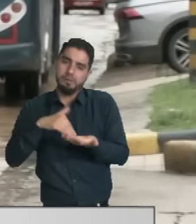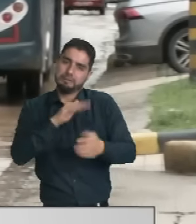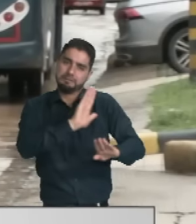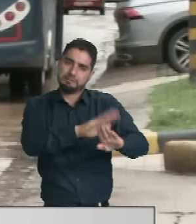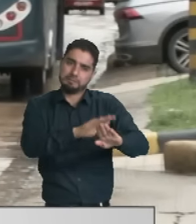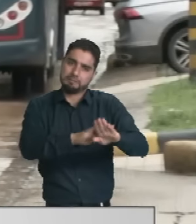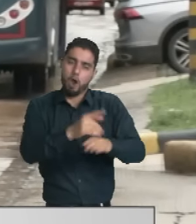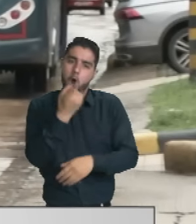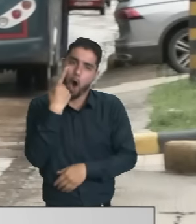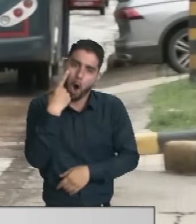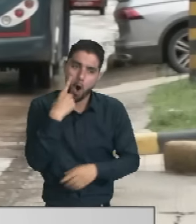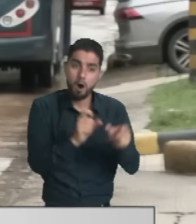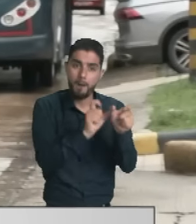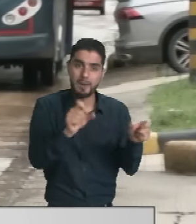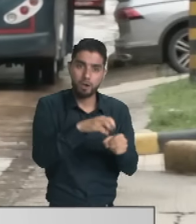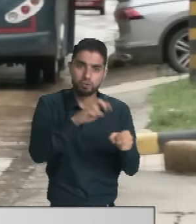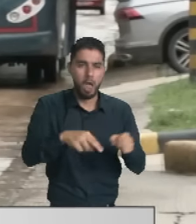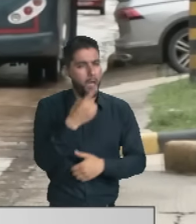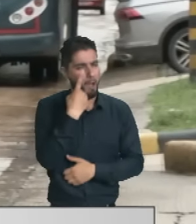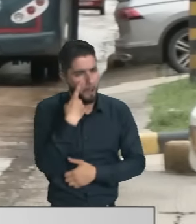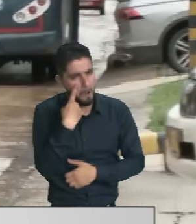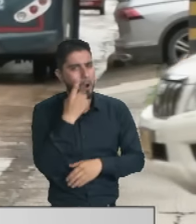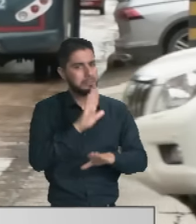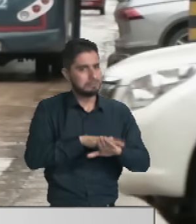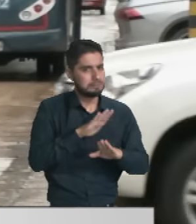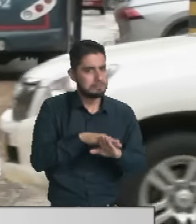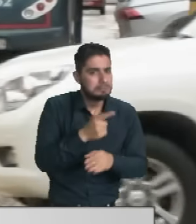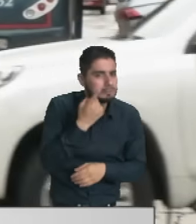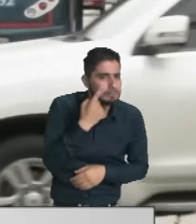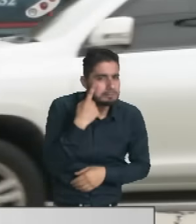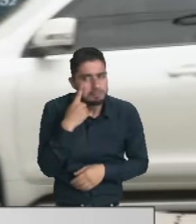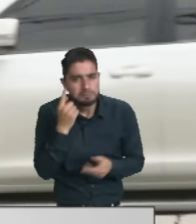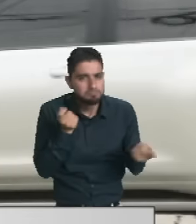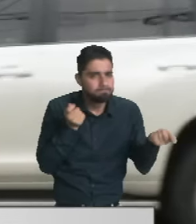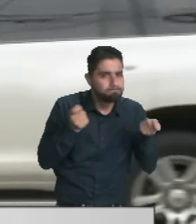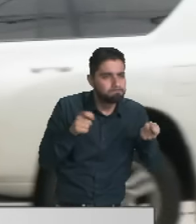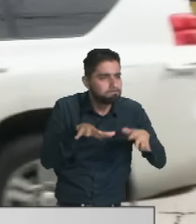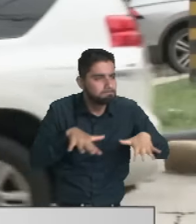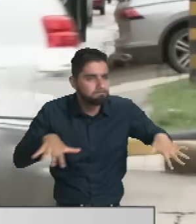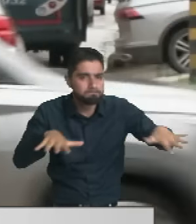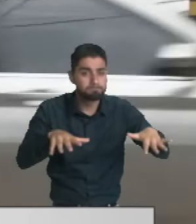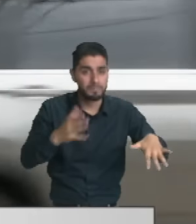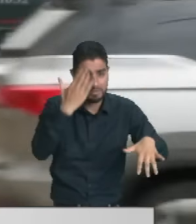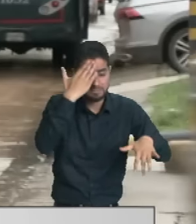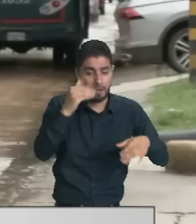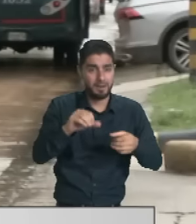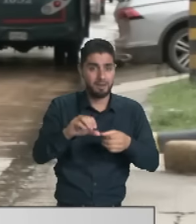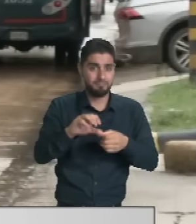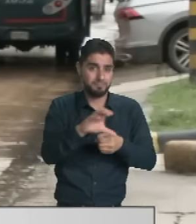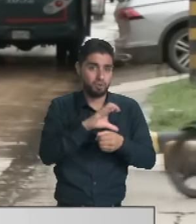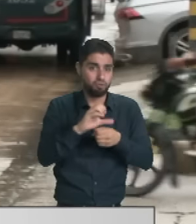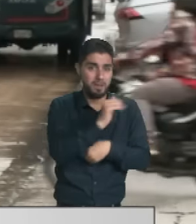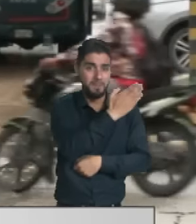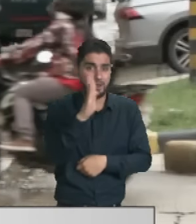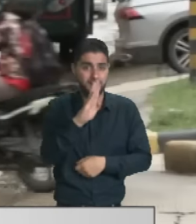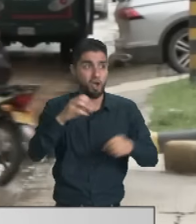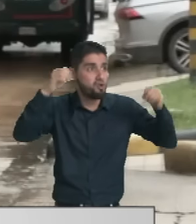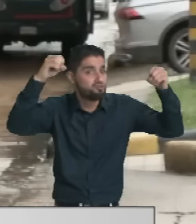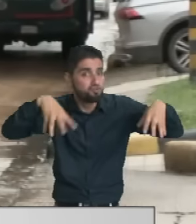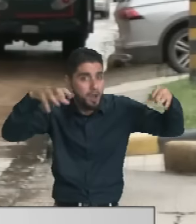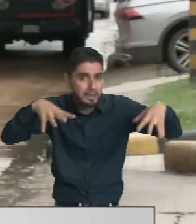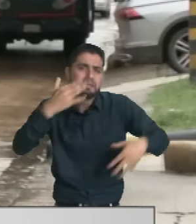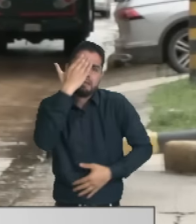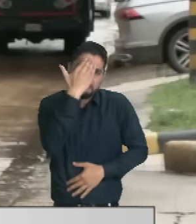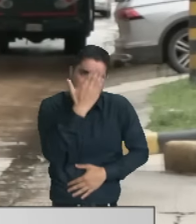ciudadanía a estar atento a las condiciones que se presentan en materia de pluviometría cada vez que llueve en la capital del Atlántico, por los